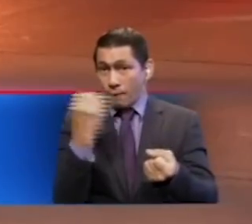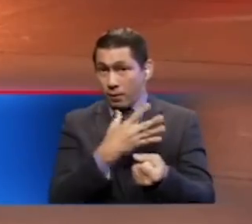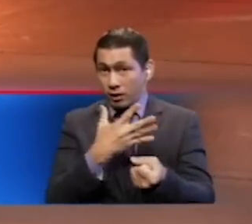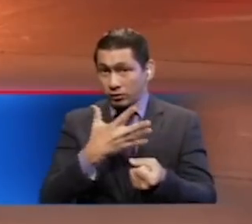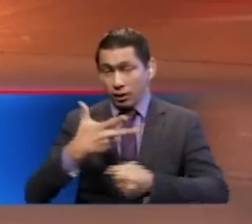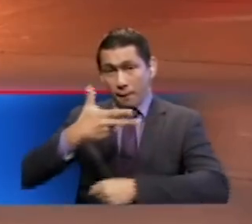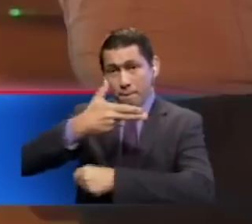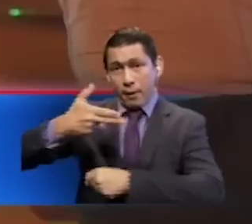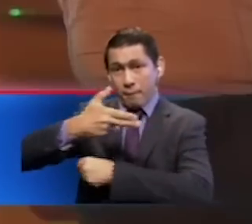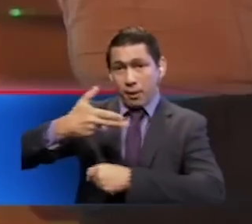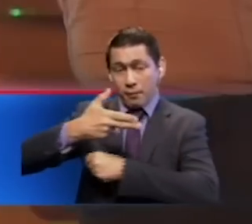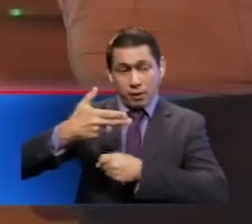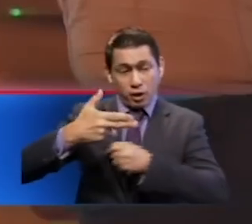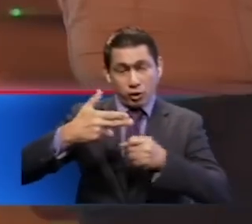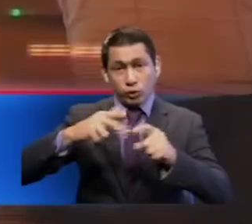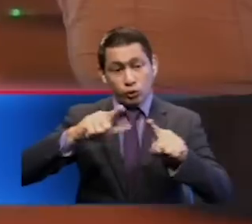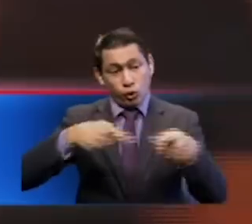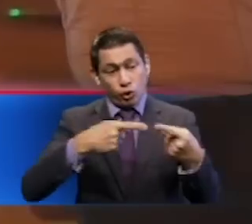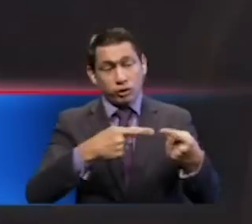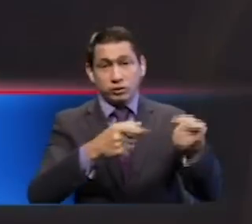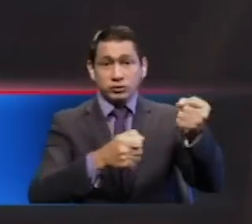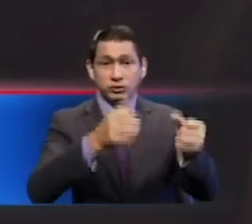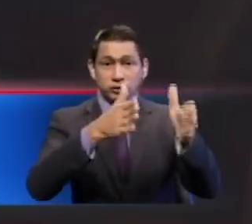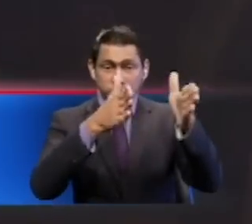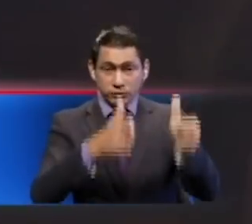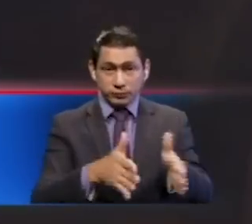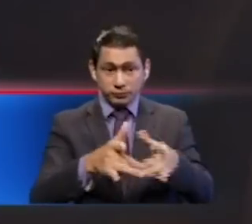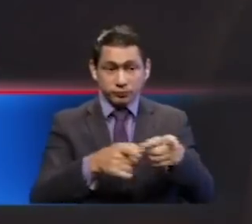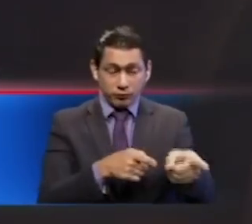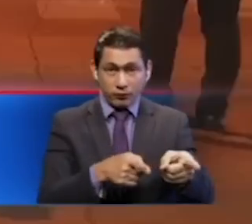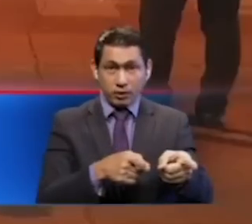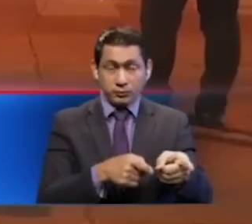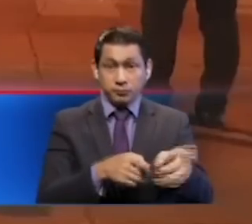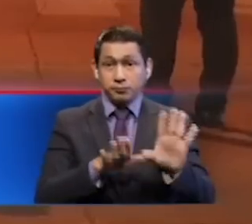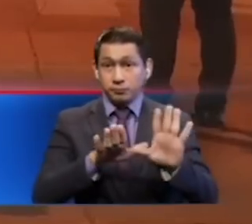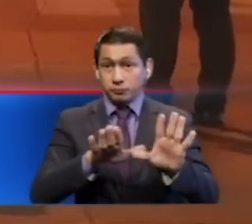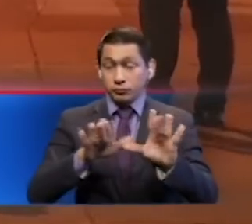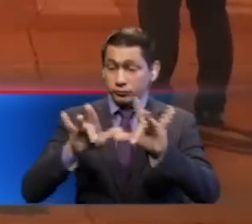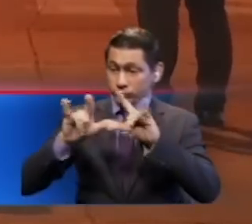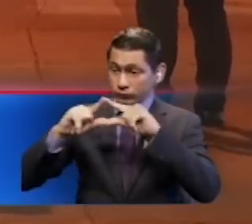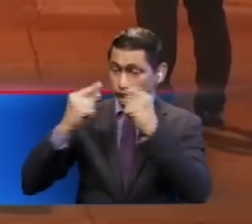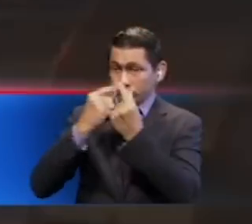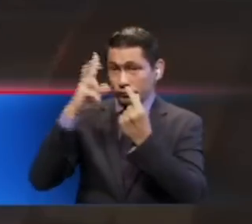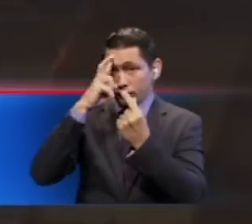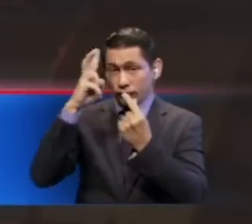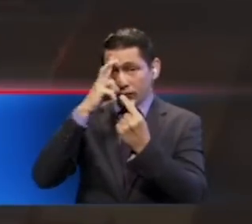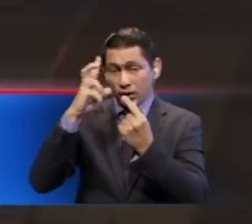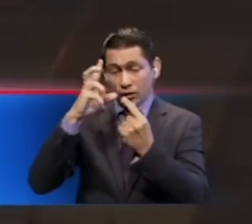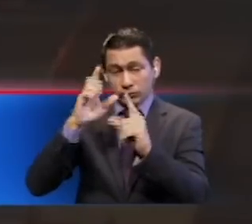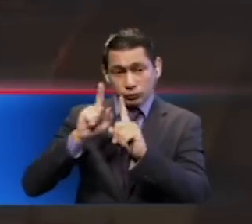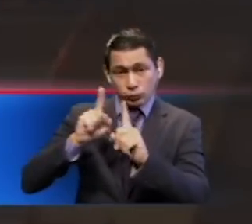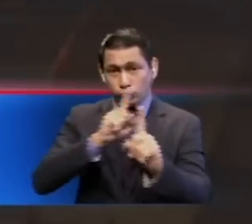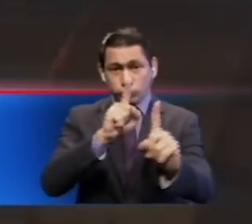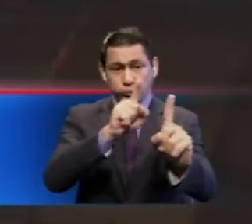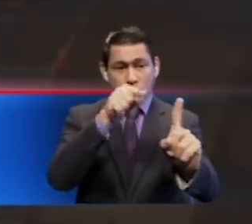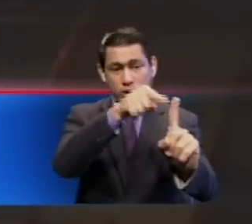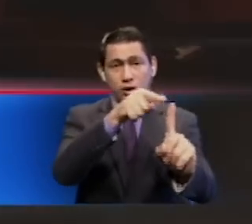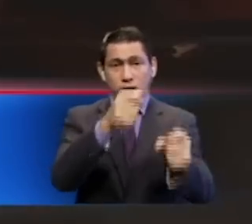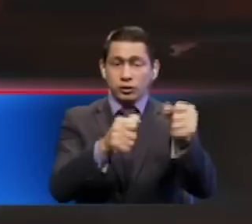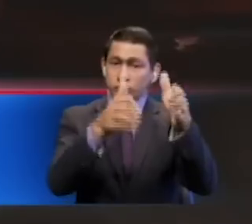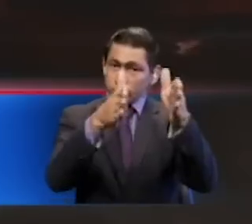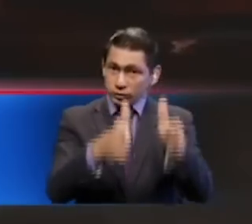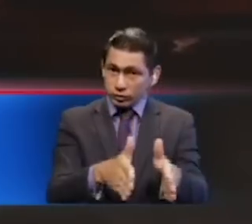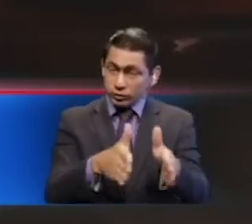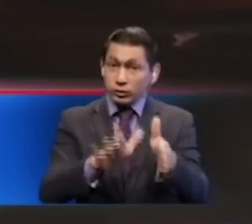2 ocupantes de un vehículo de alta gama, el mismo que fue perseguido por varias cuadras. Como consecuencia de